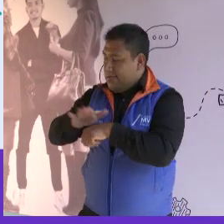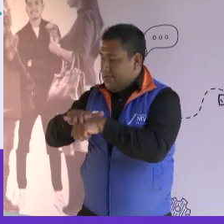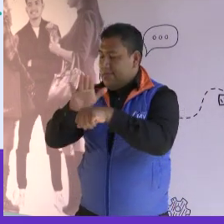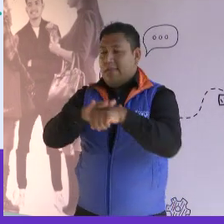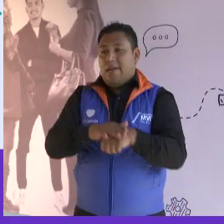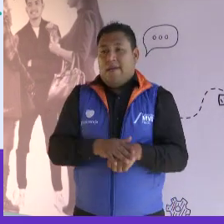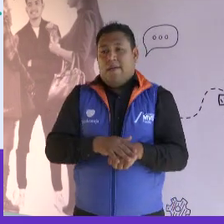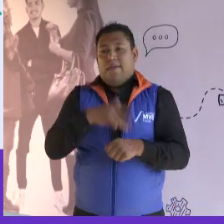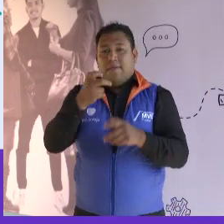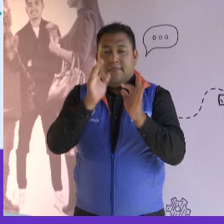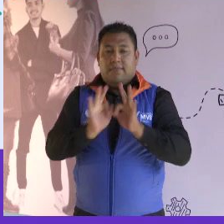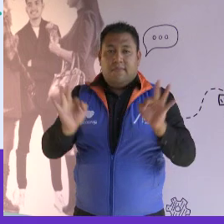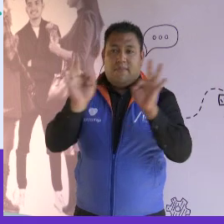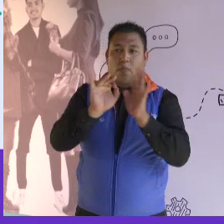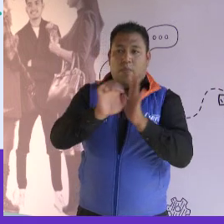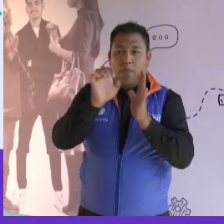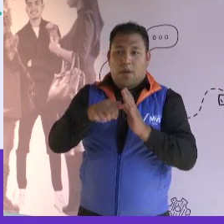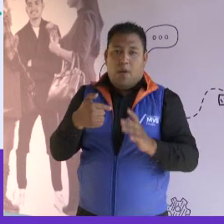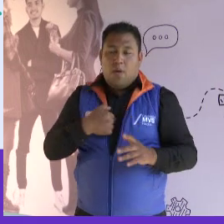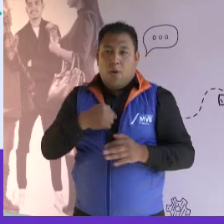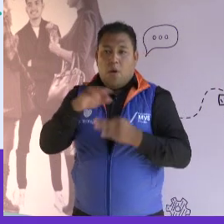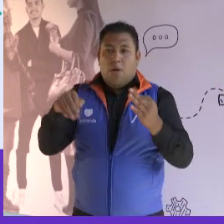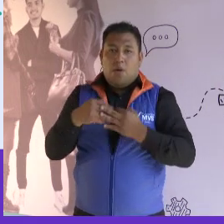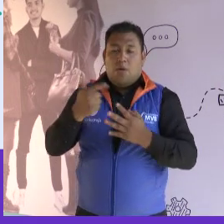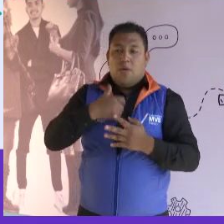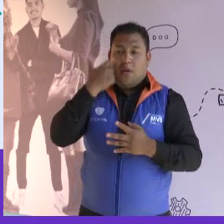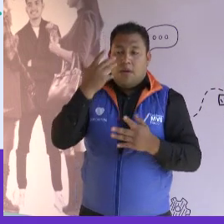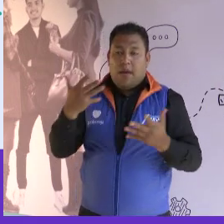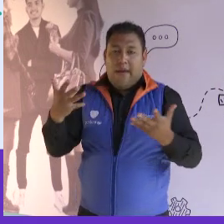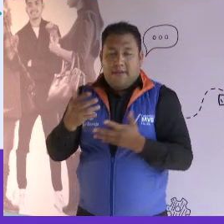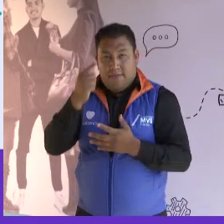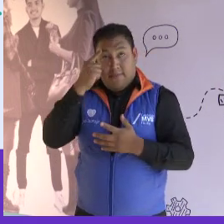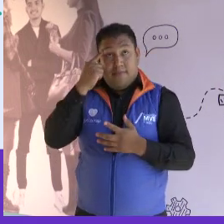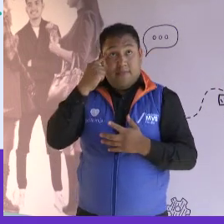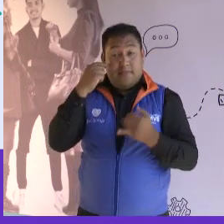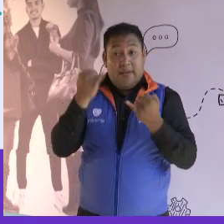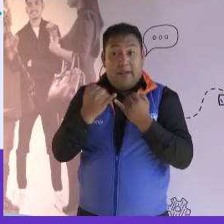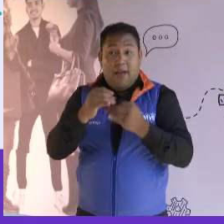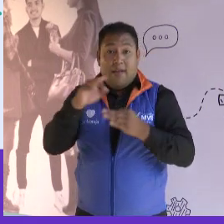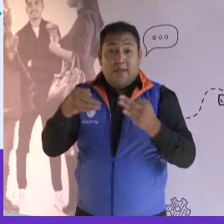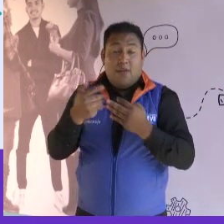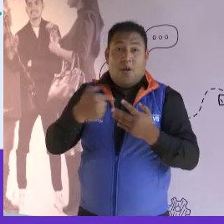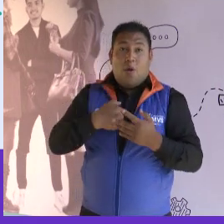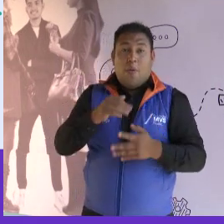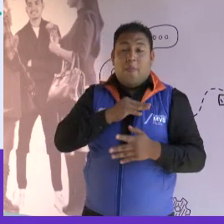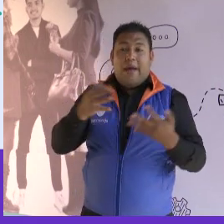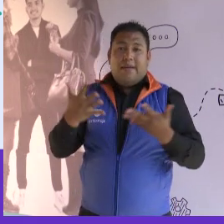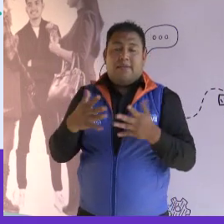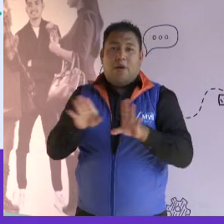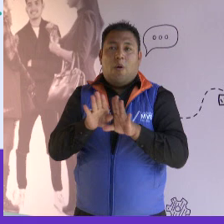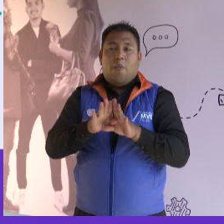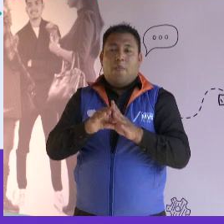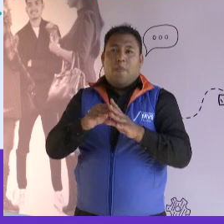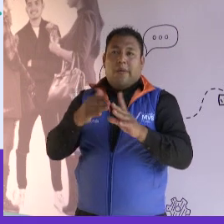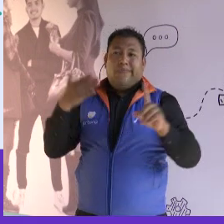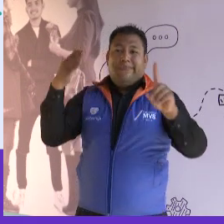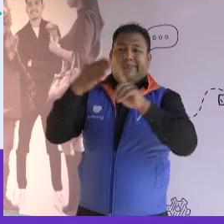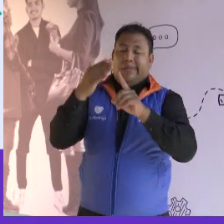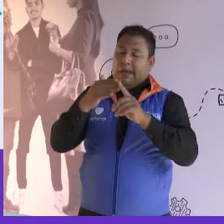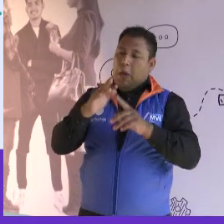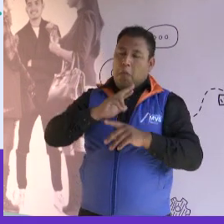lo que yo estoy haciendo, sume a lo que puedo lograr y sume a que yo llegue más lejos, pues es una parte